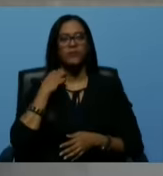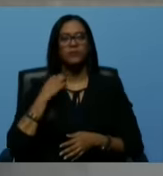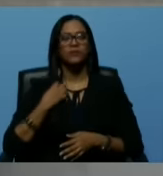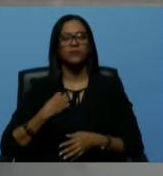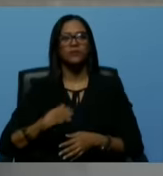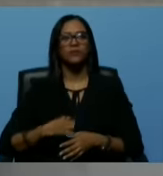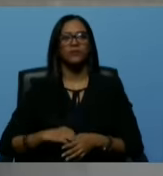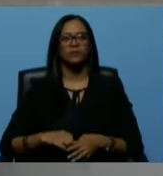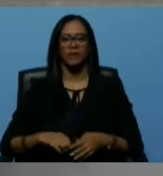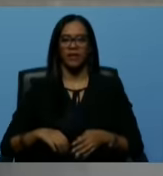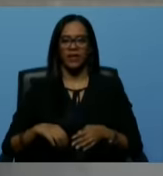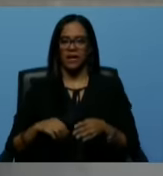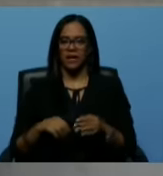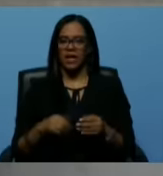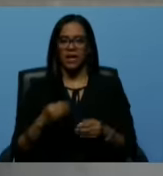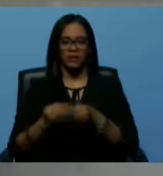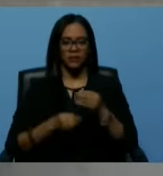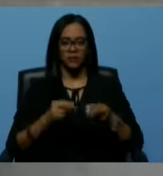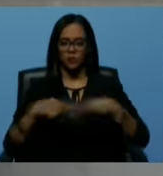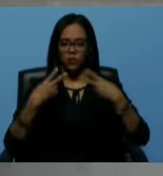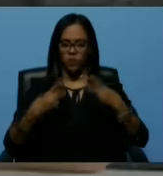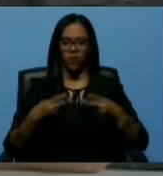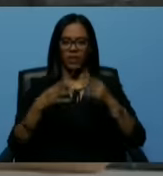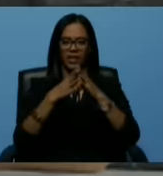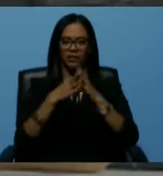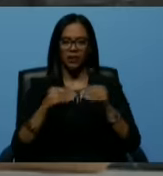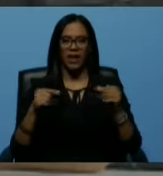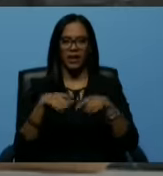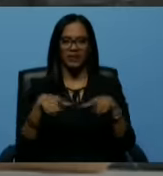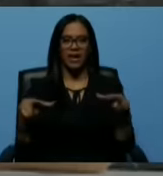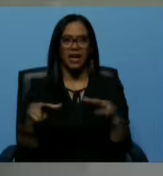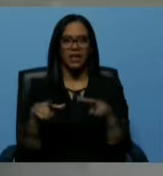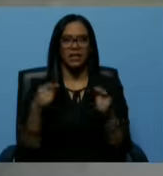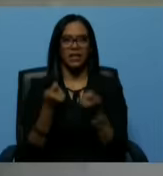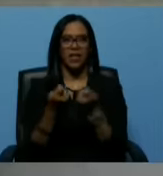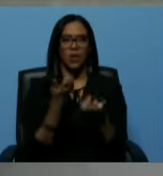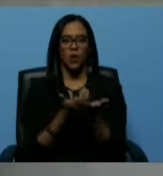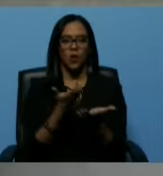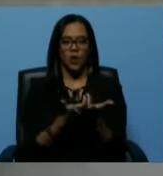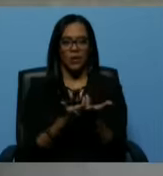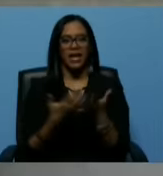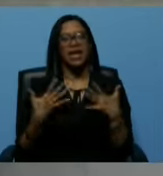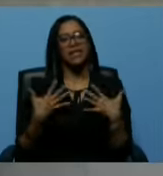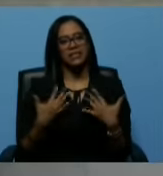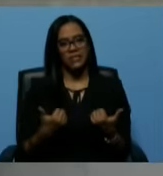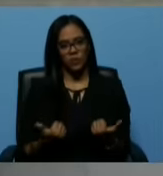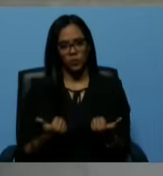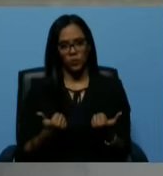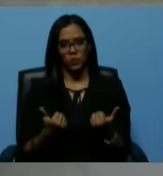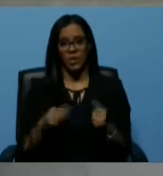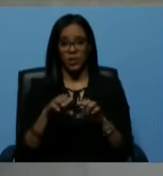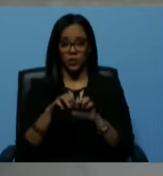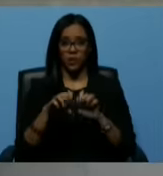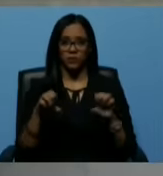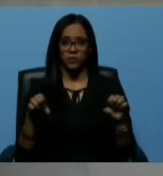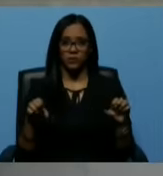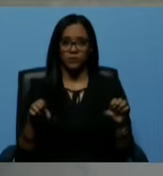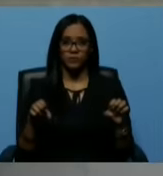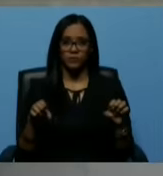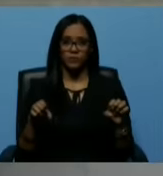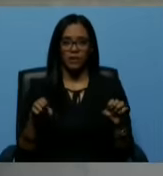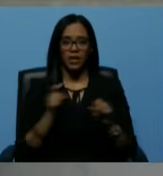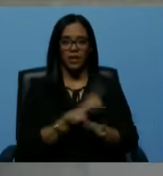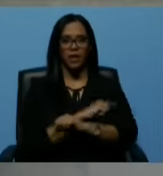Aterrizándolo en todas las áreas de la economía, de la salud, de la educación, del